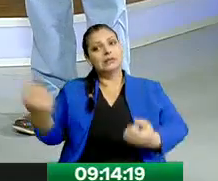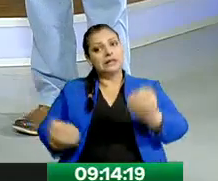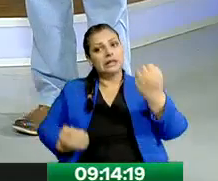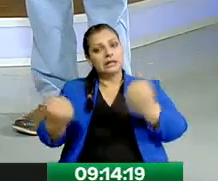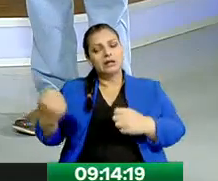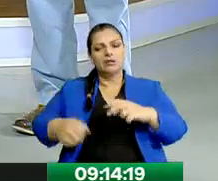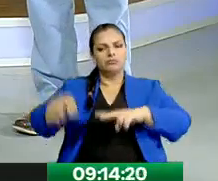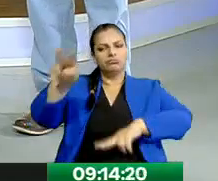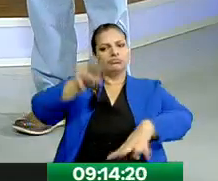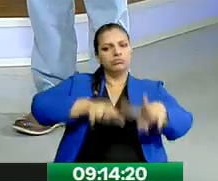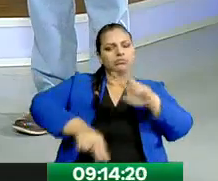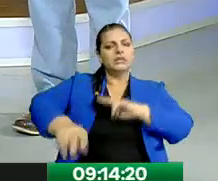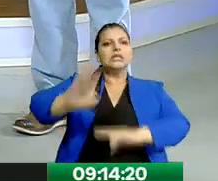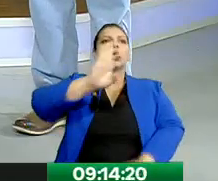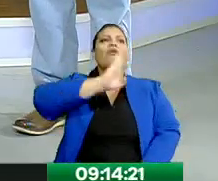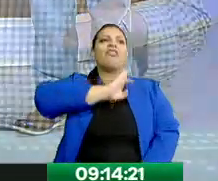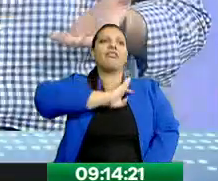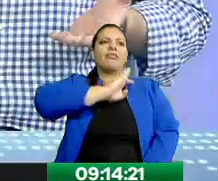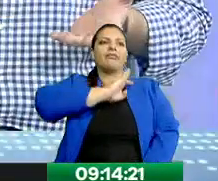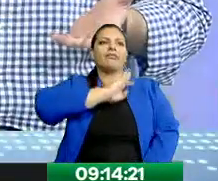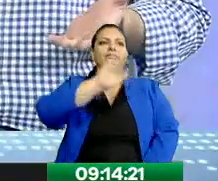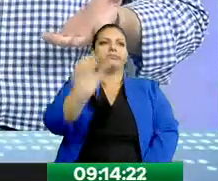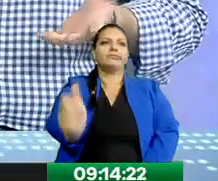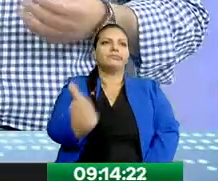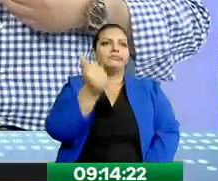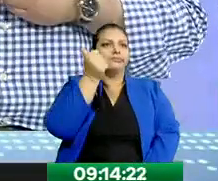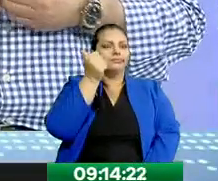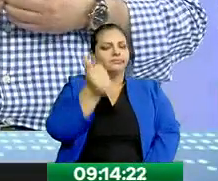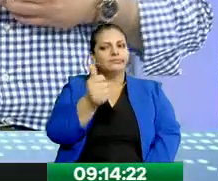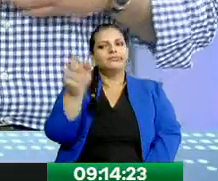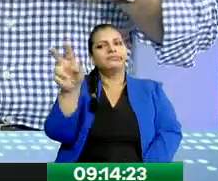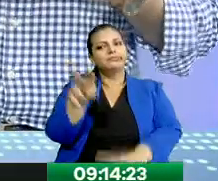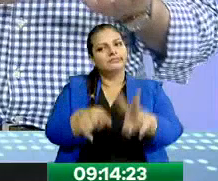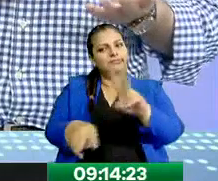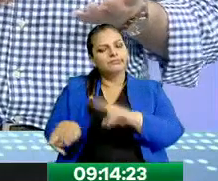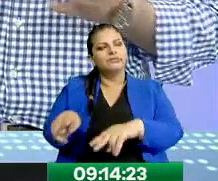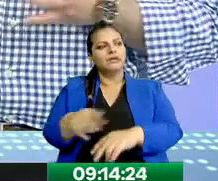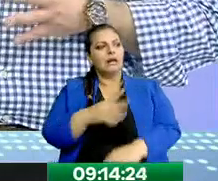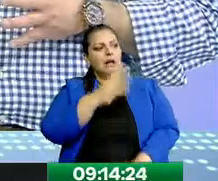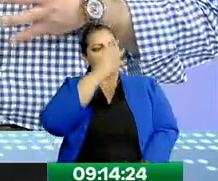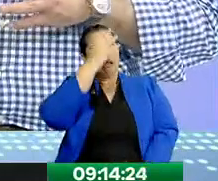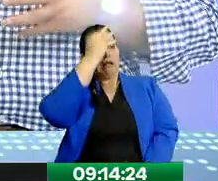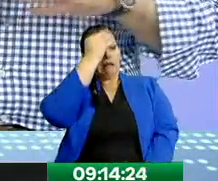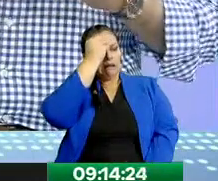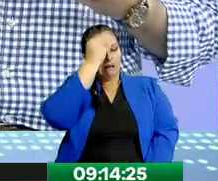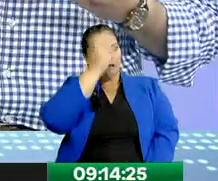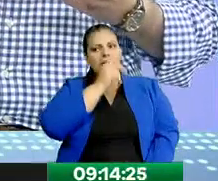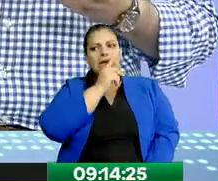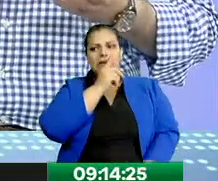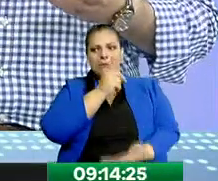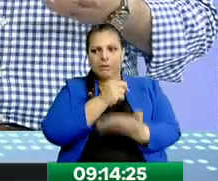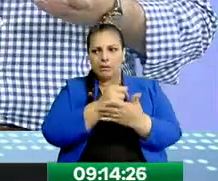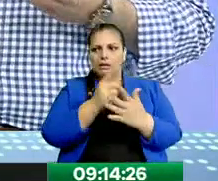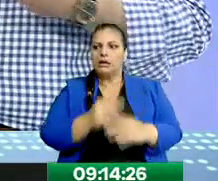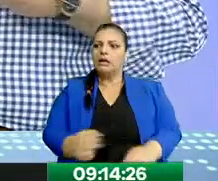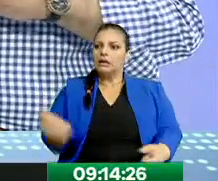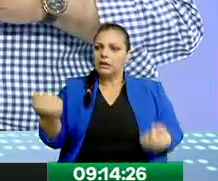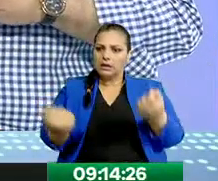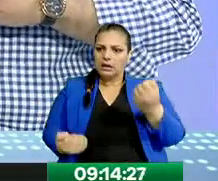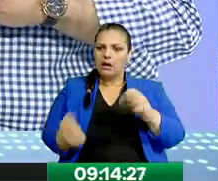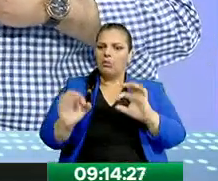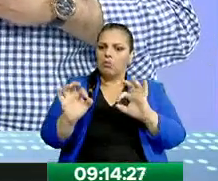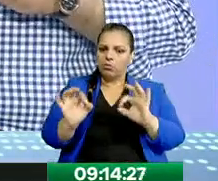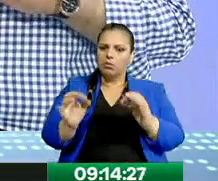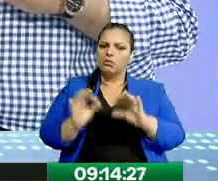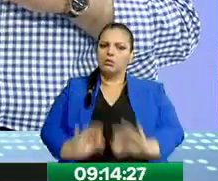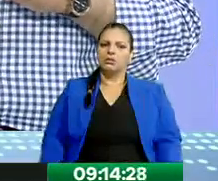mucho porque la presencia de los usuarios se ha evidenciado que es mayor. La cantidad de vehículos que son reprobados ha